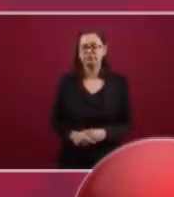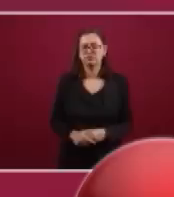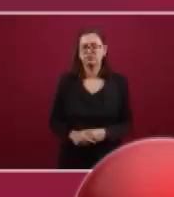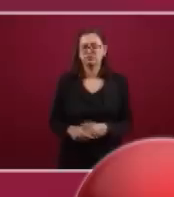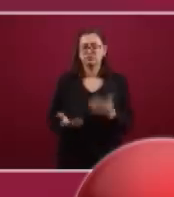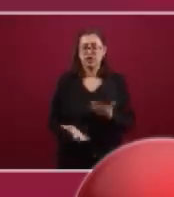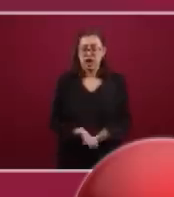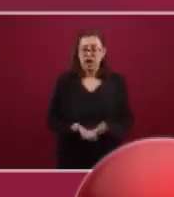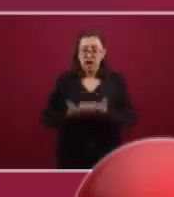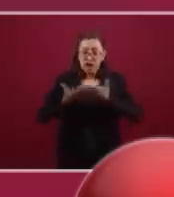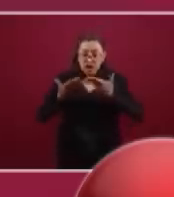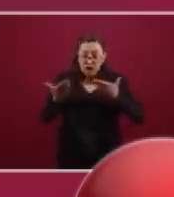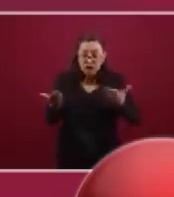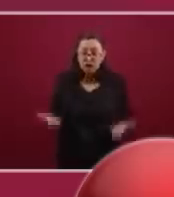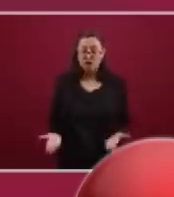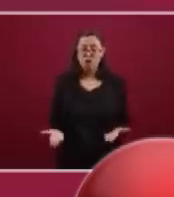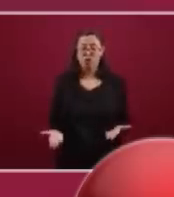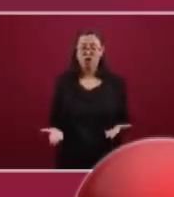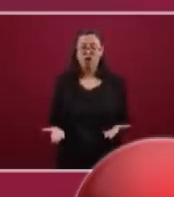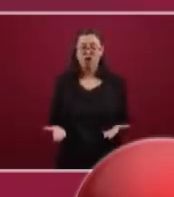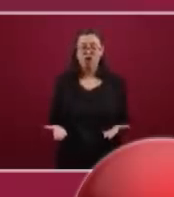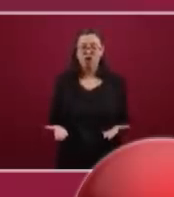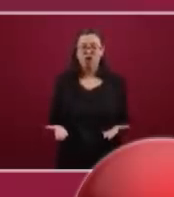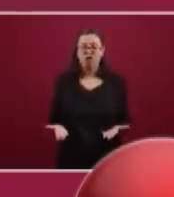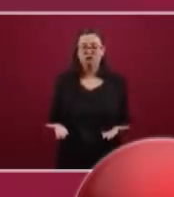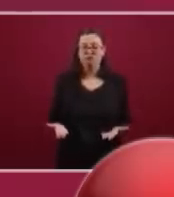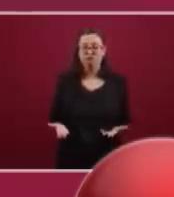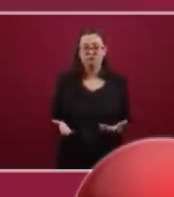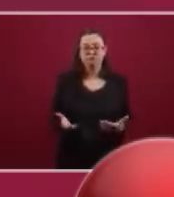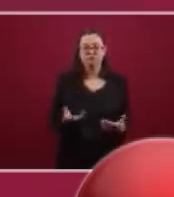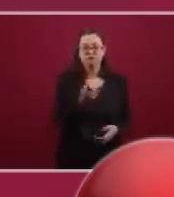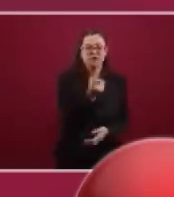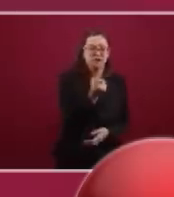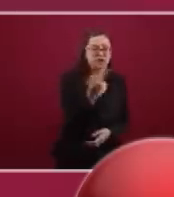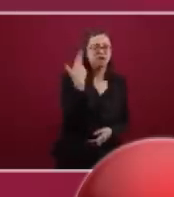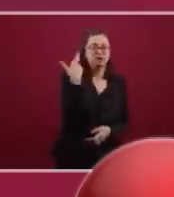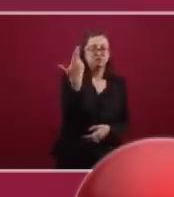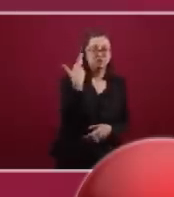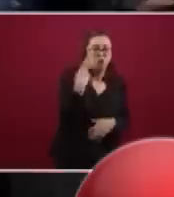si no es que más, de medios convencionales